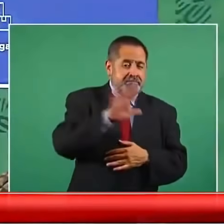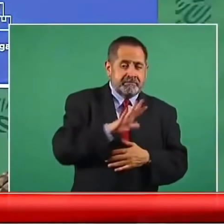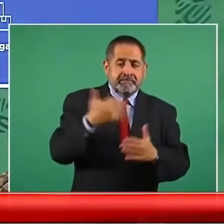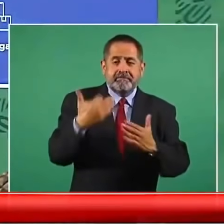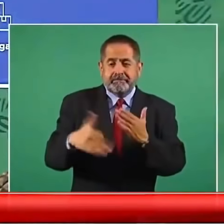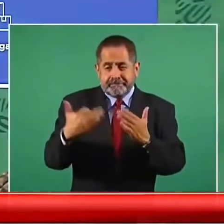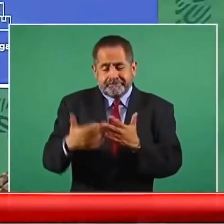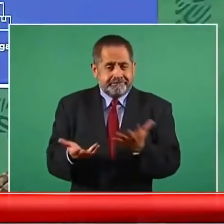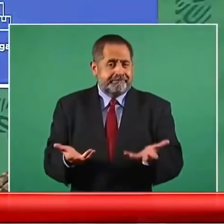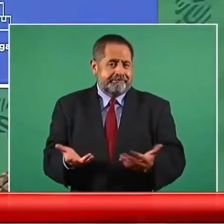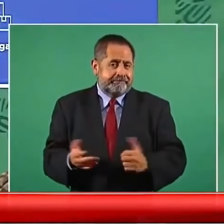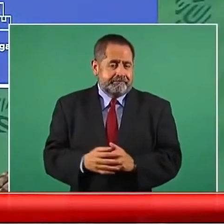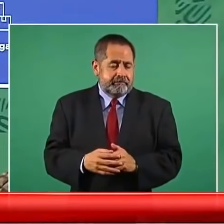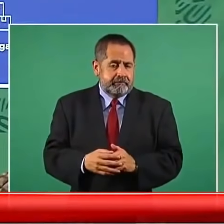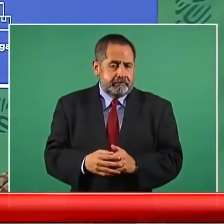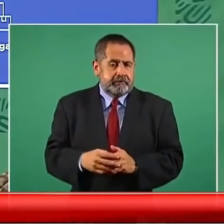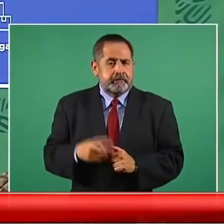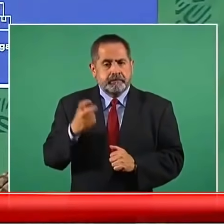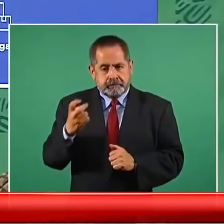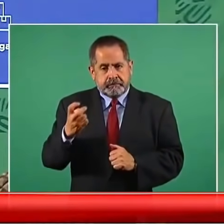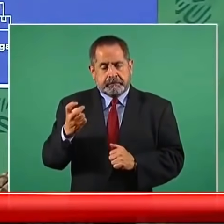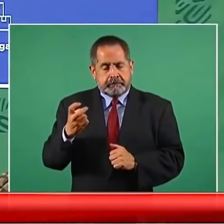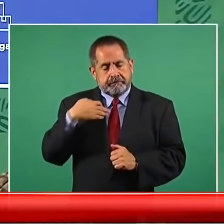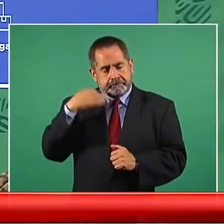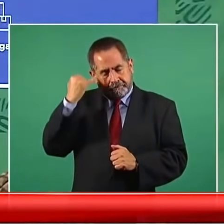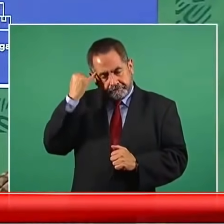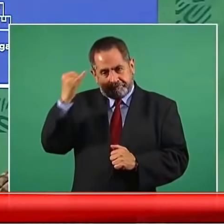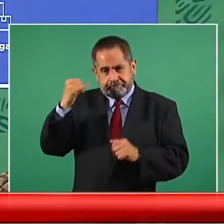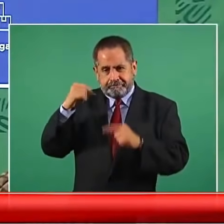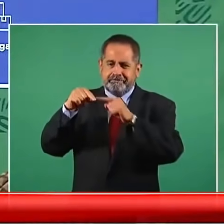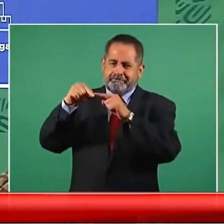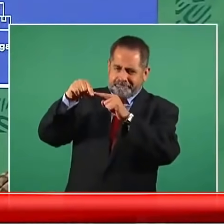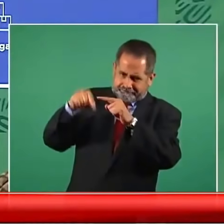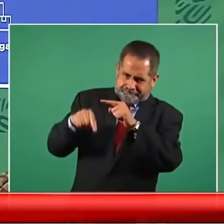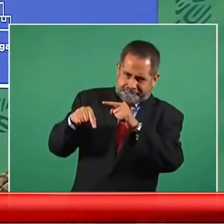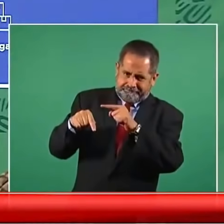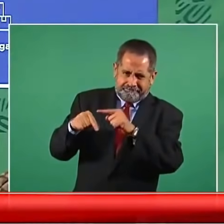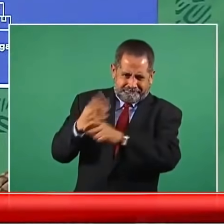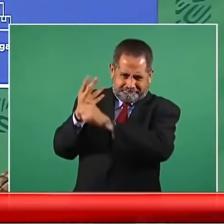Entonces, ahora es bajar